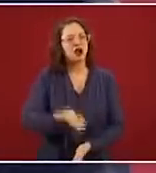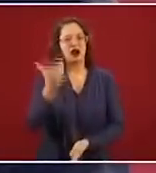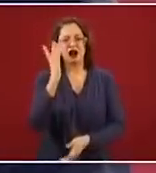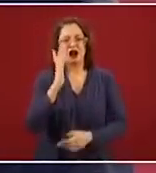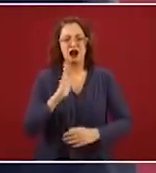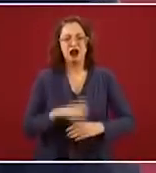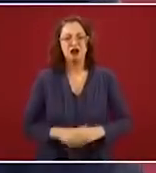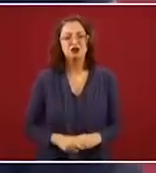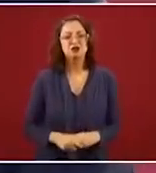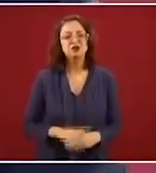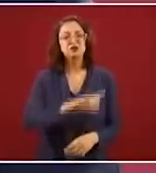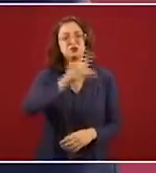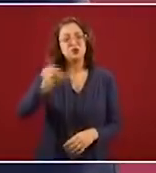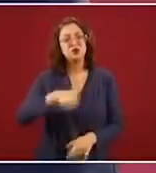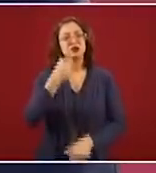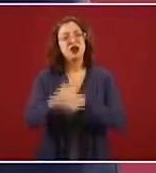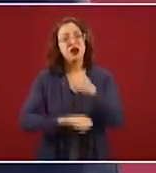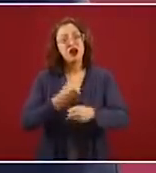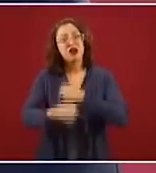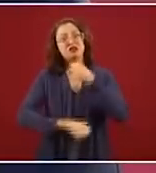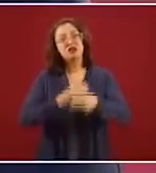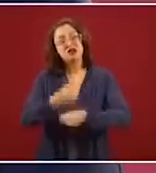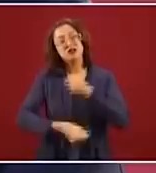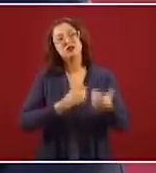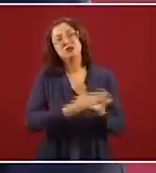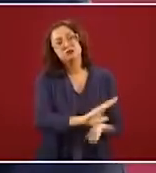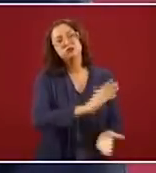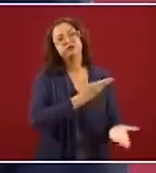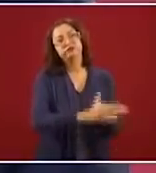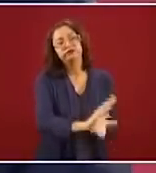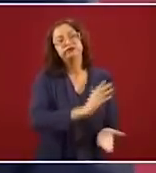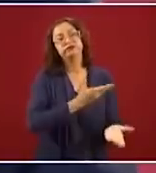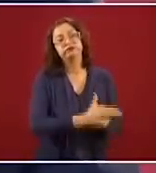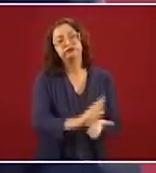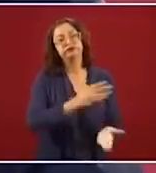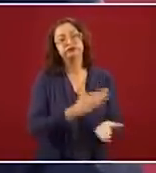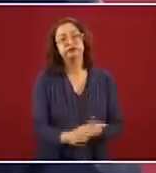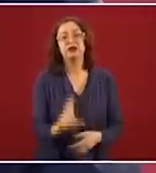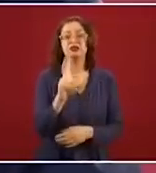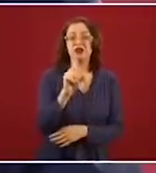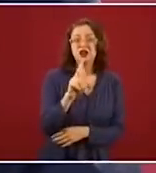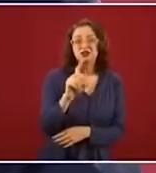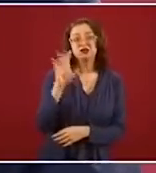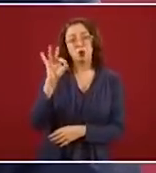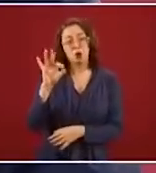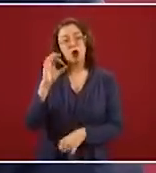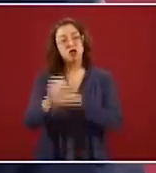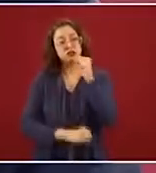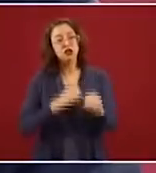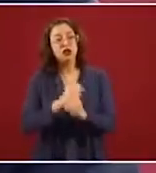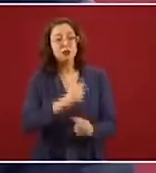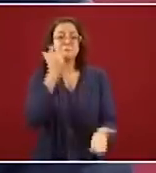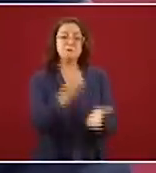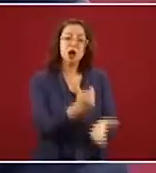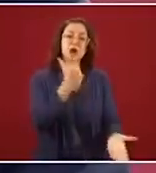¿cuánto tiempo para pagar? Concesiones de 40 años. 30, 40 años